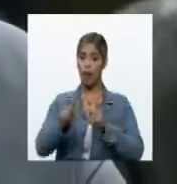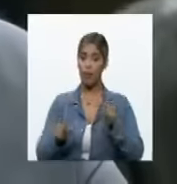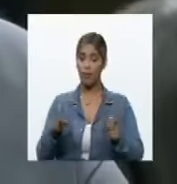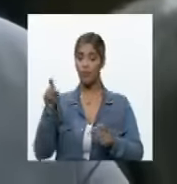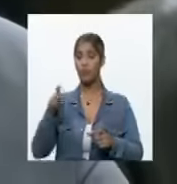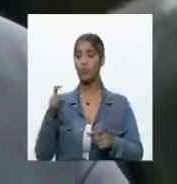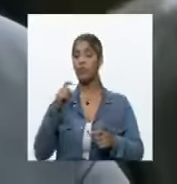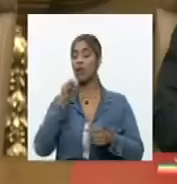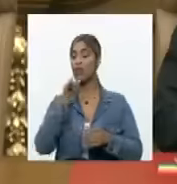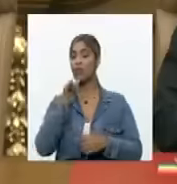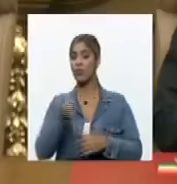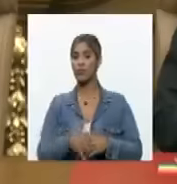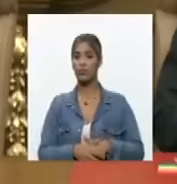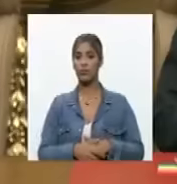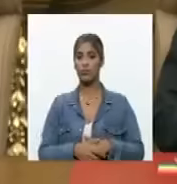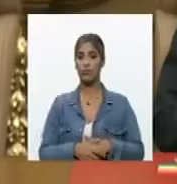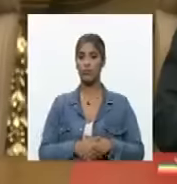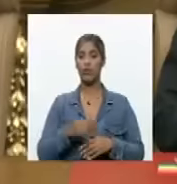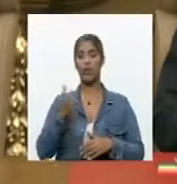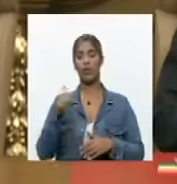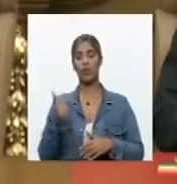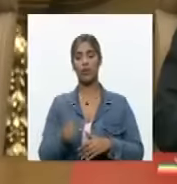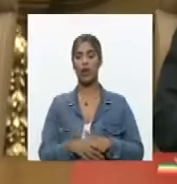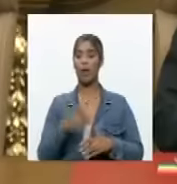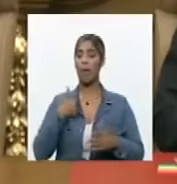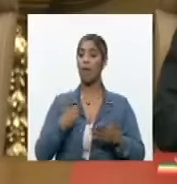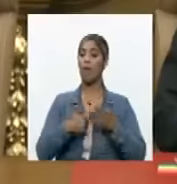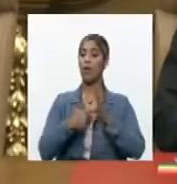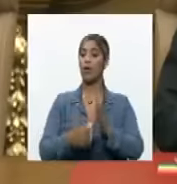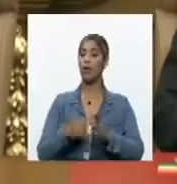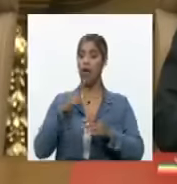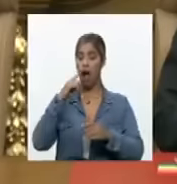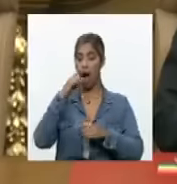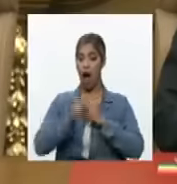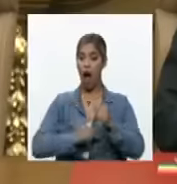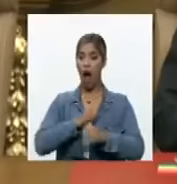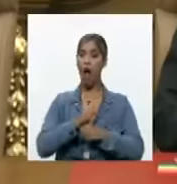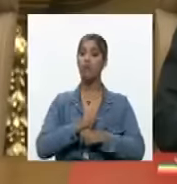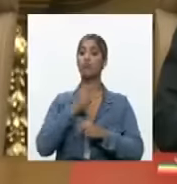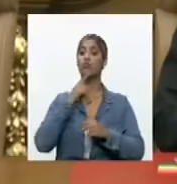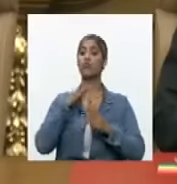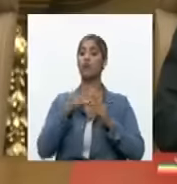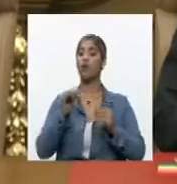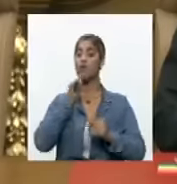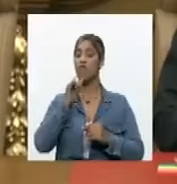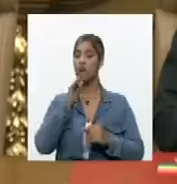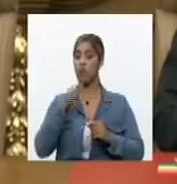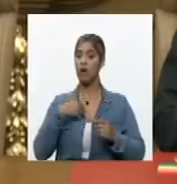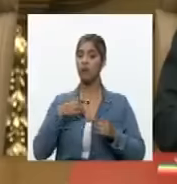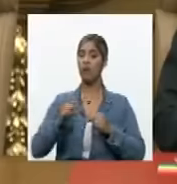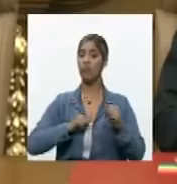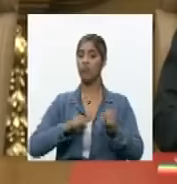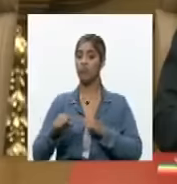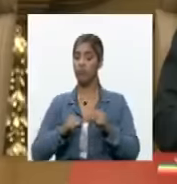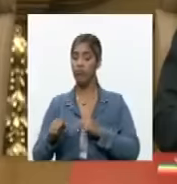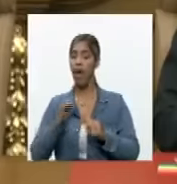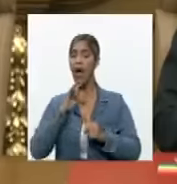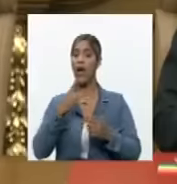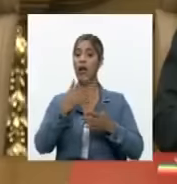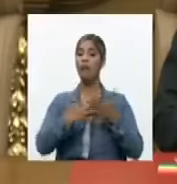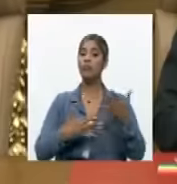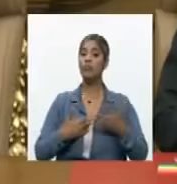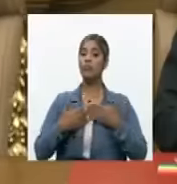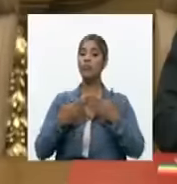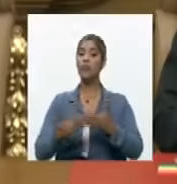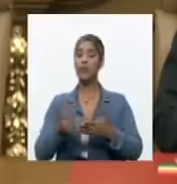de la comuna. 10. Presentar anualmente informe de su gestión y la rendición de cuentas ante la